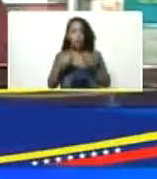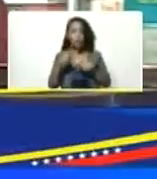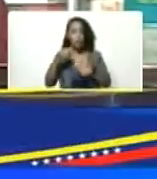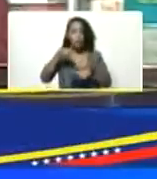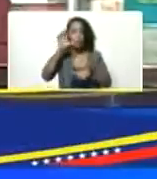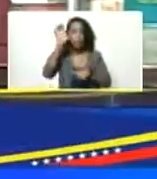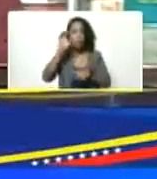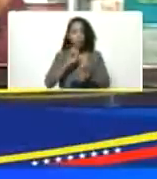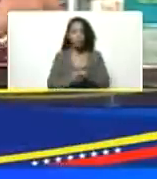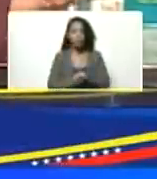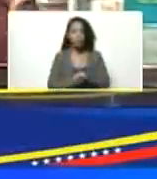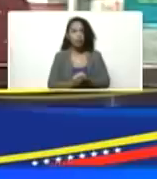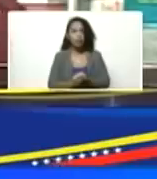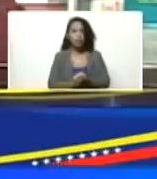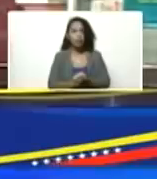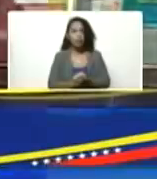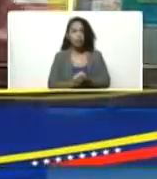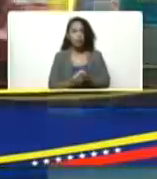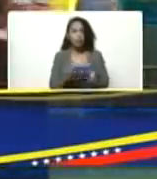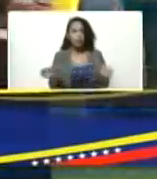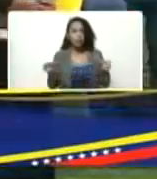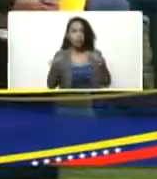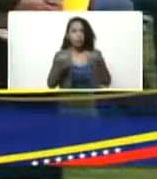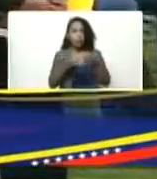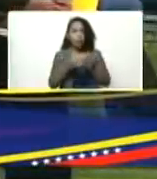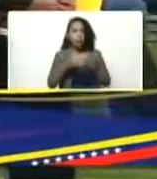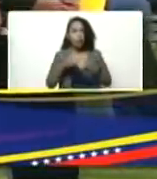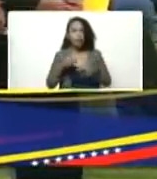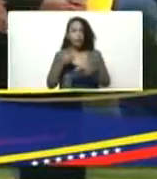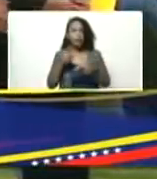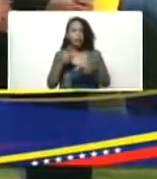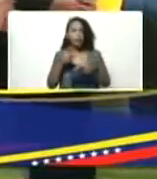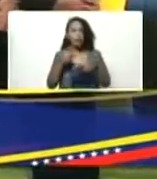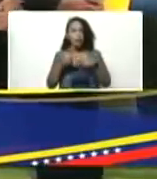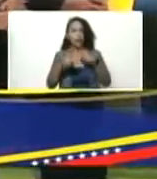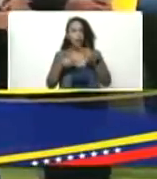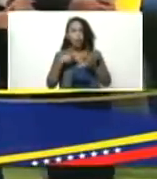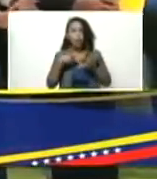país, la repolarización y